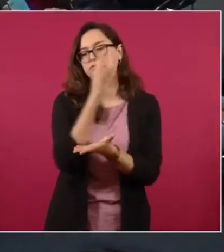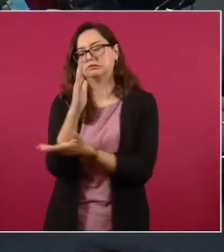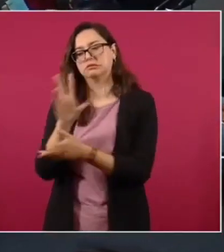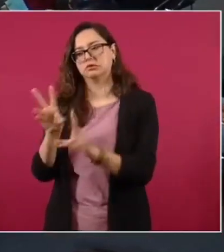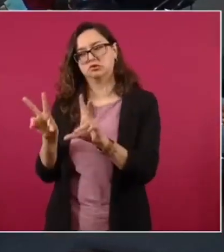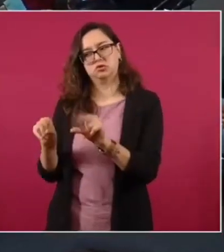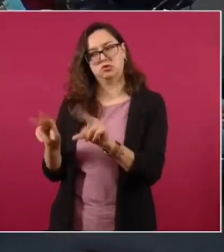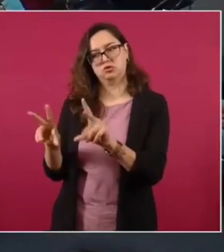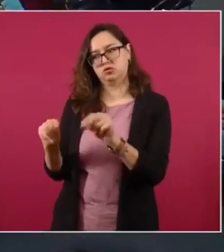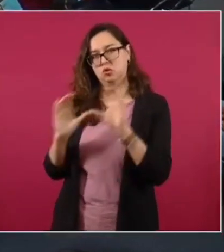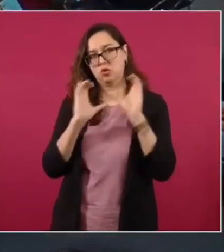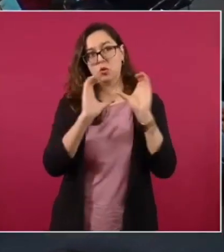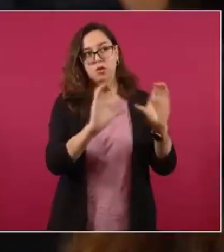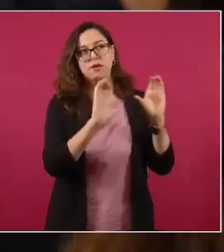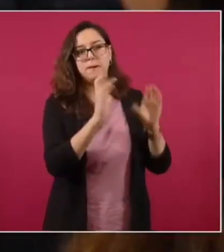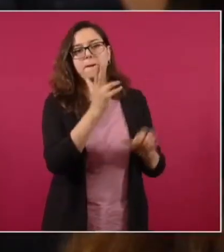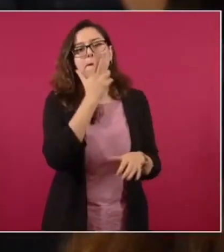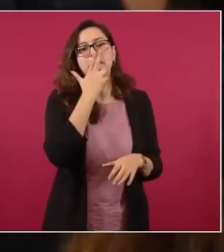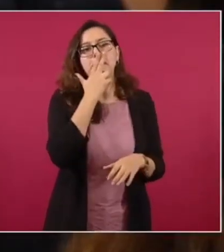y no se afecte